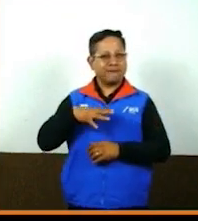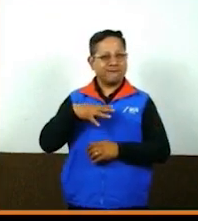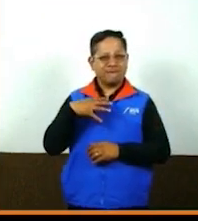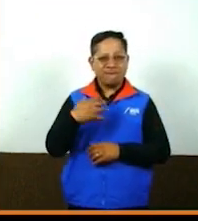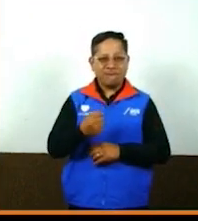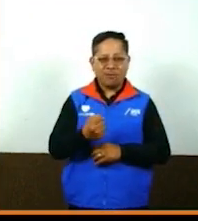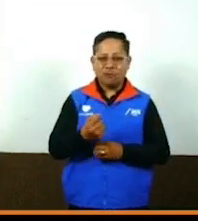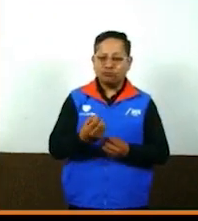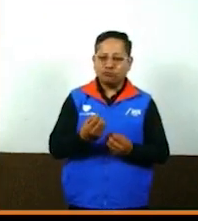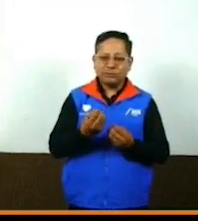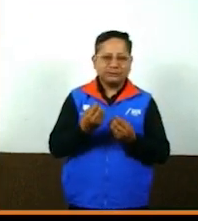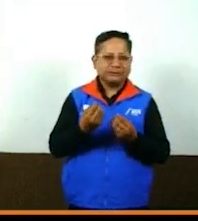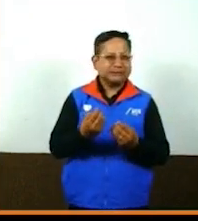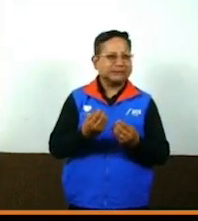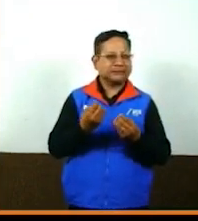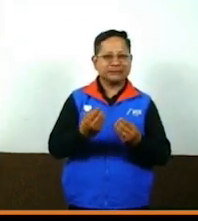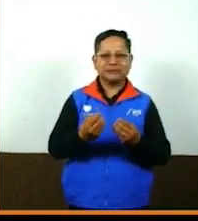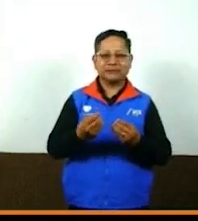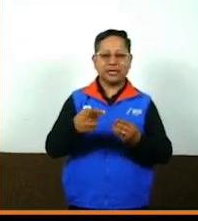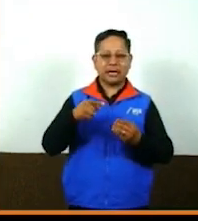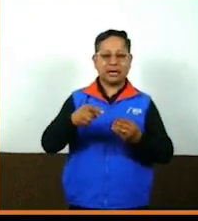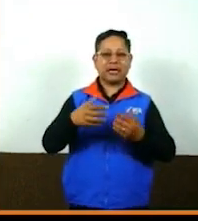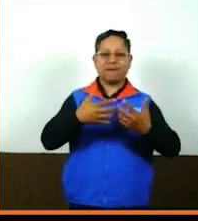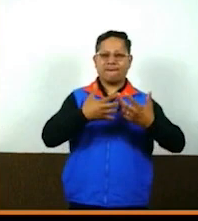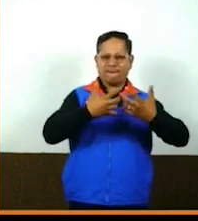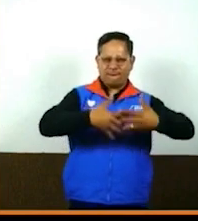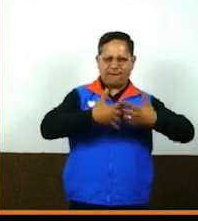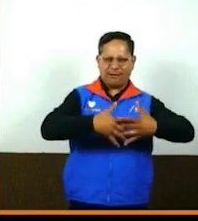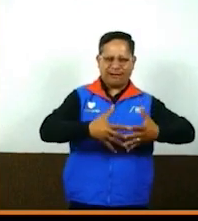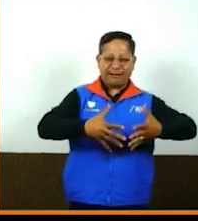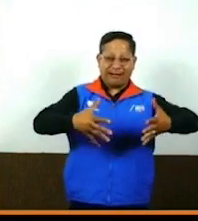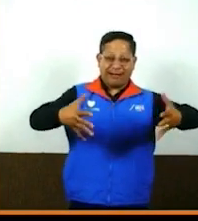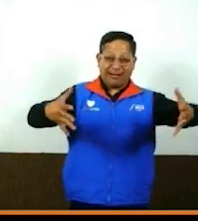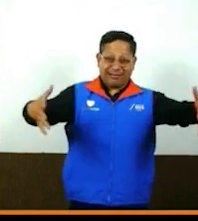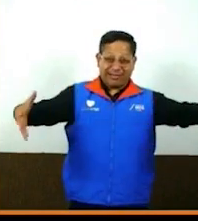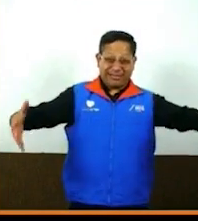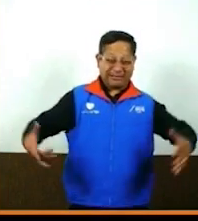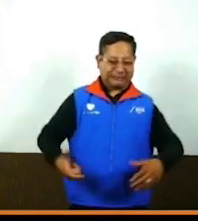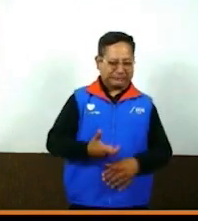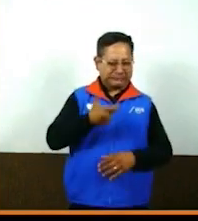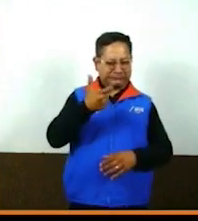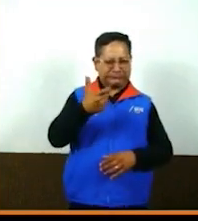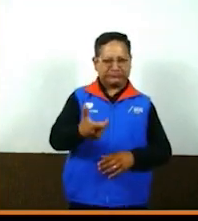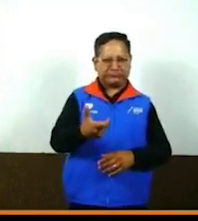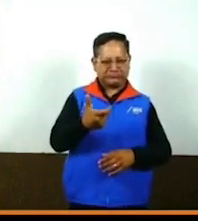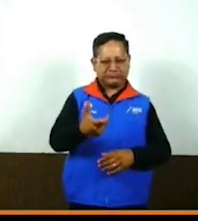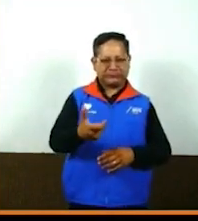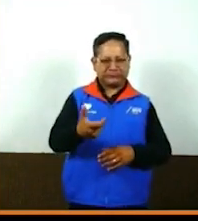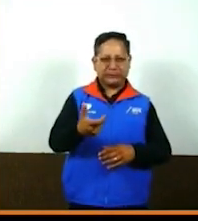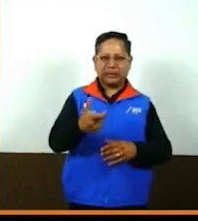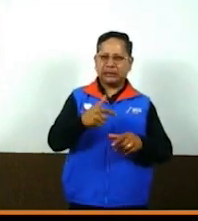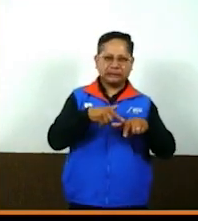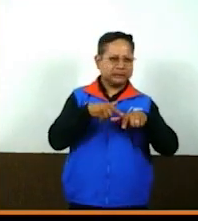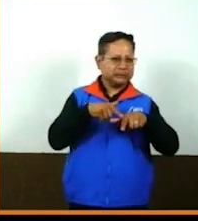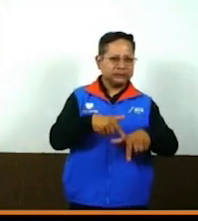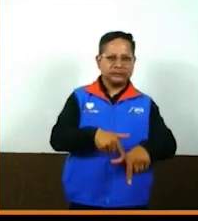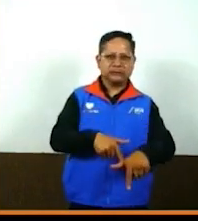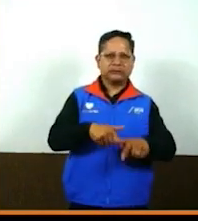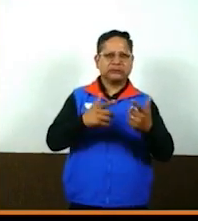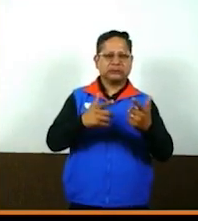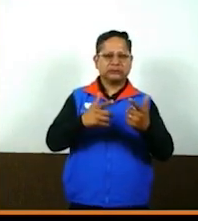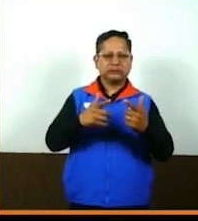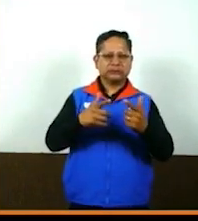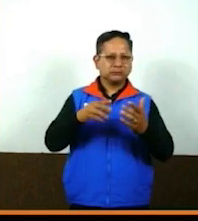para una planta tan grande y mucha capacidad económica. Entonces, seguimos incursionando